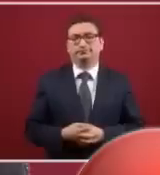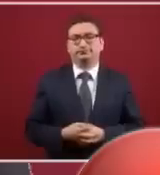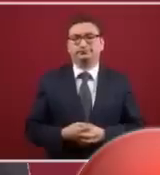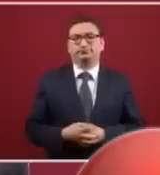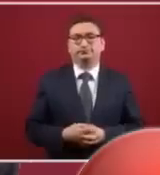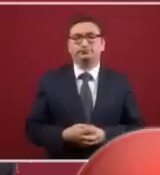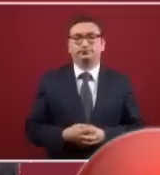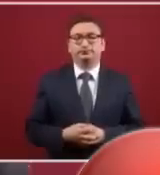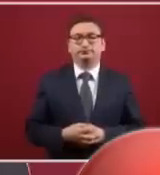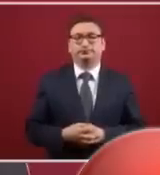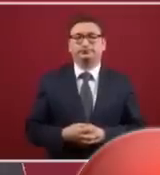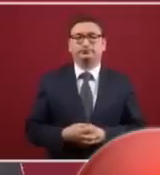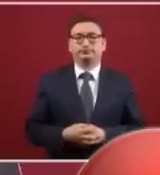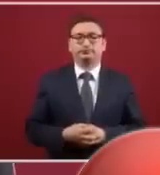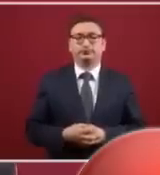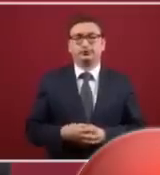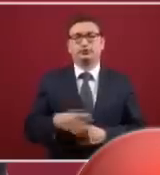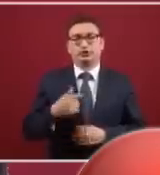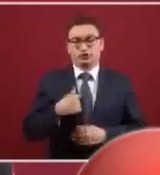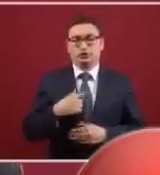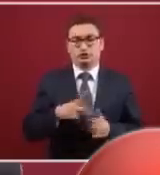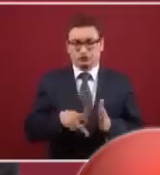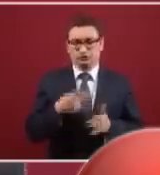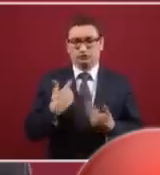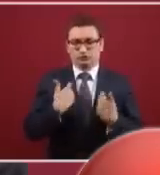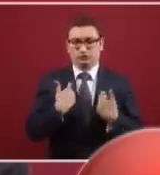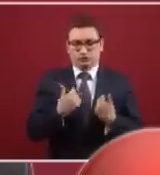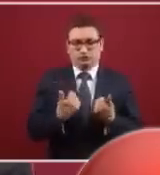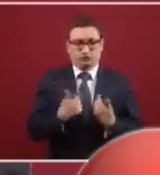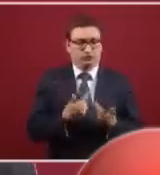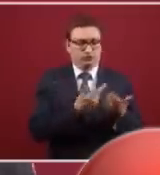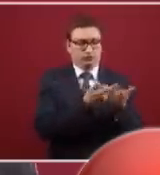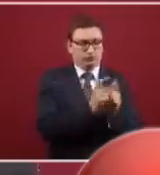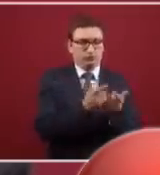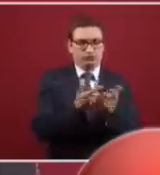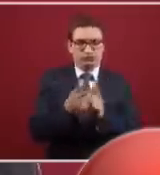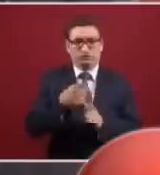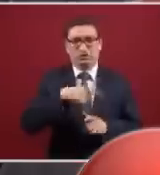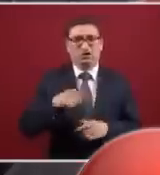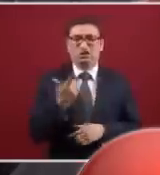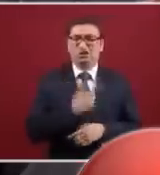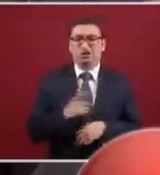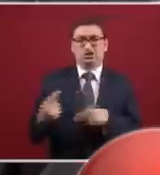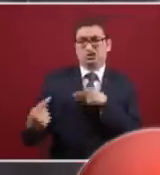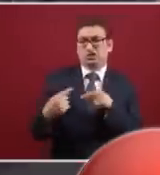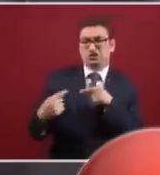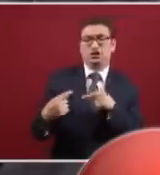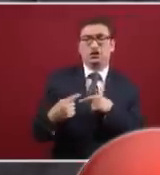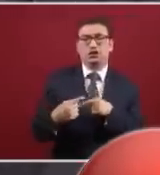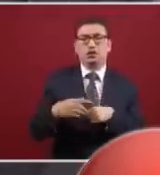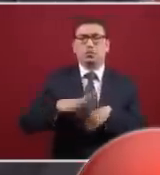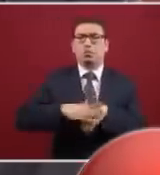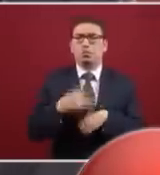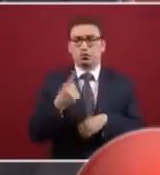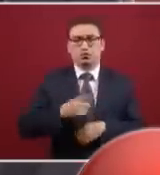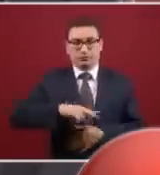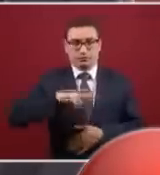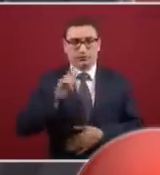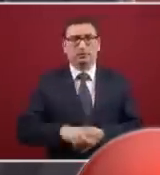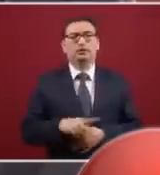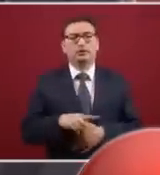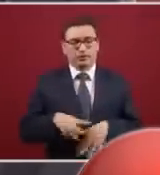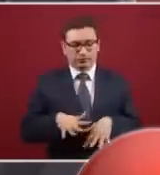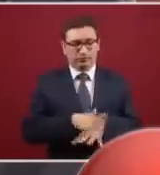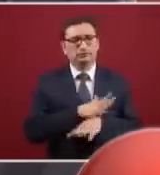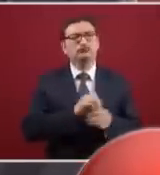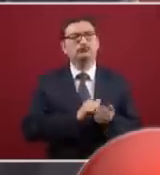Coincido desde luego de que esa resistencia es porque se está llevando a cabo de verdad una transformación,